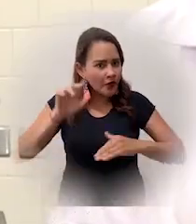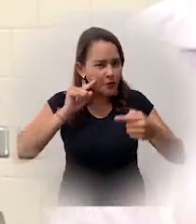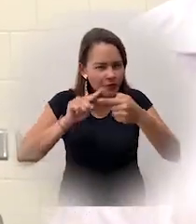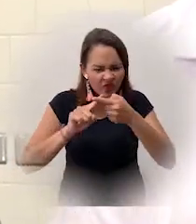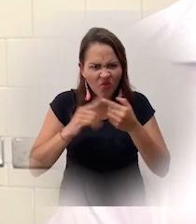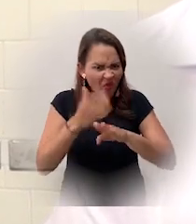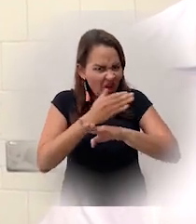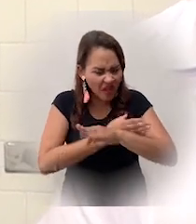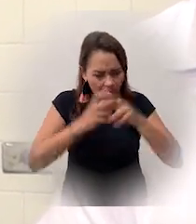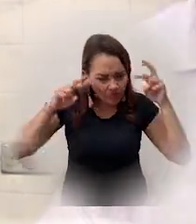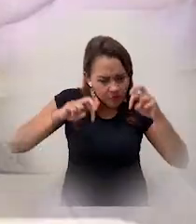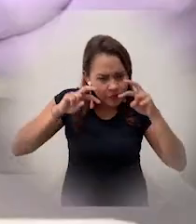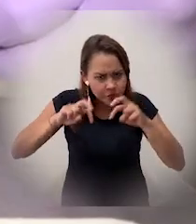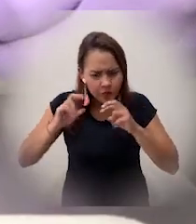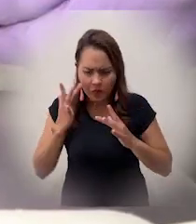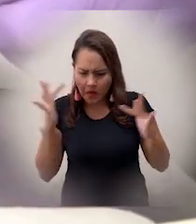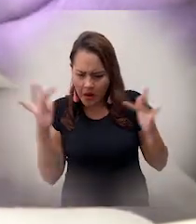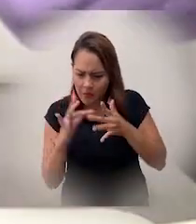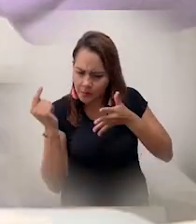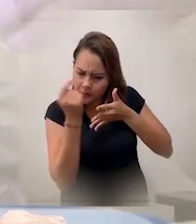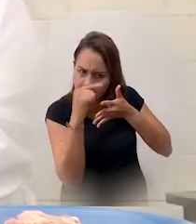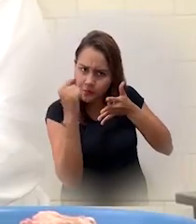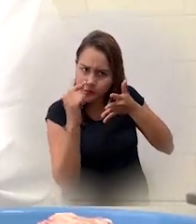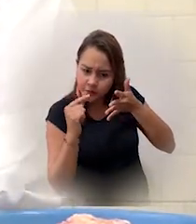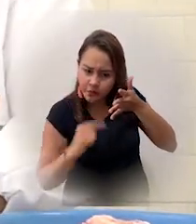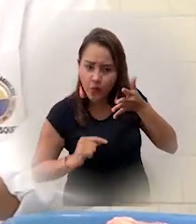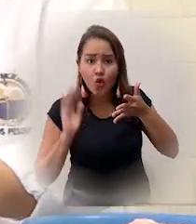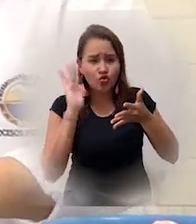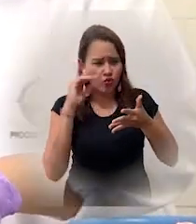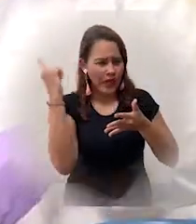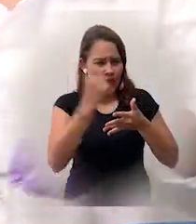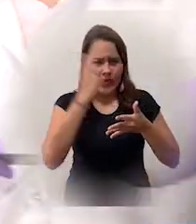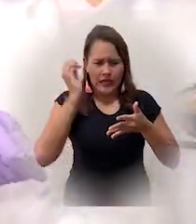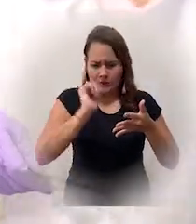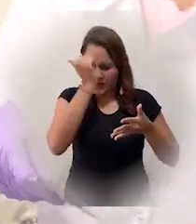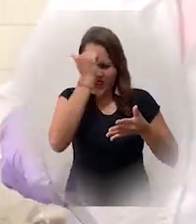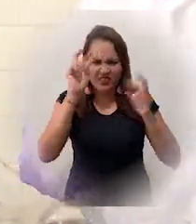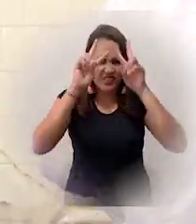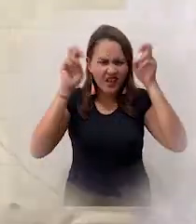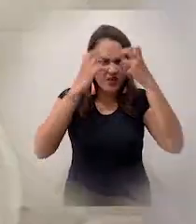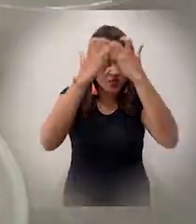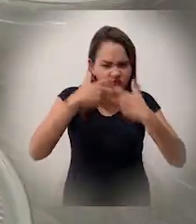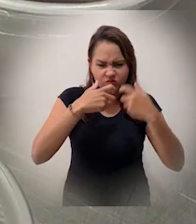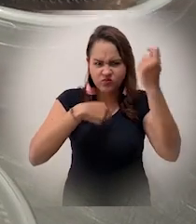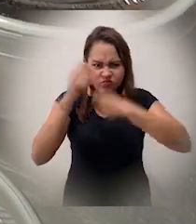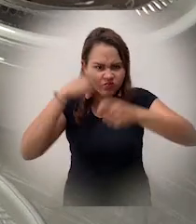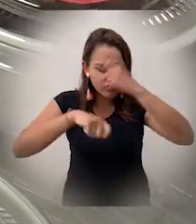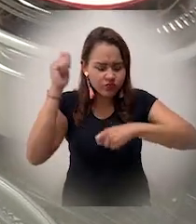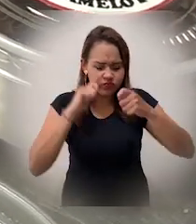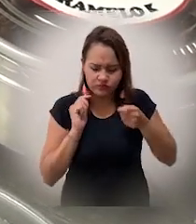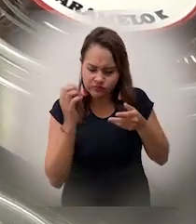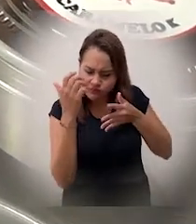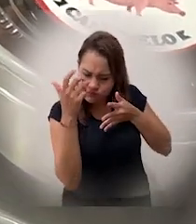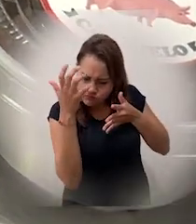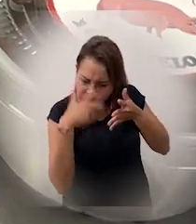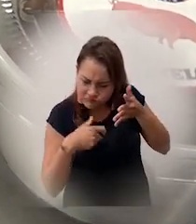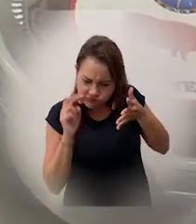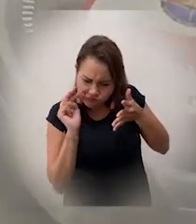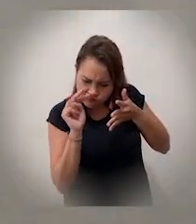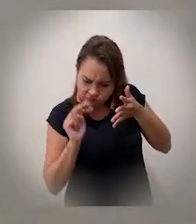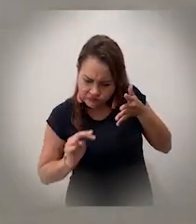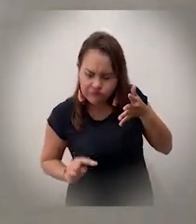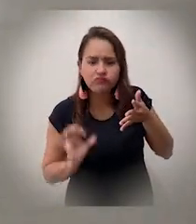Luego de superar la verificación del cumplimiento de los requisitos previstos por parte de la Superintendencia de Industria y Comercio, la Universidad del Magdalena recibió